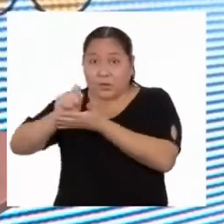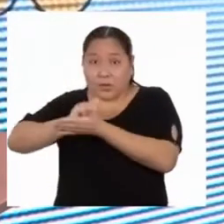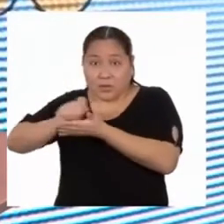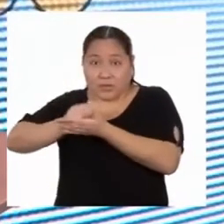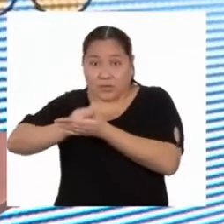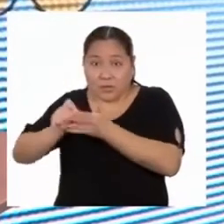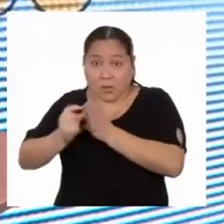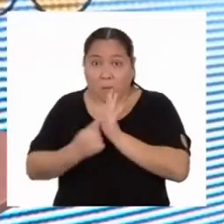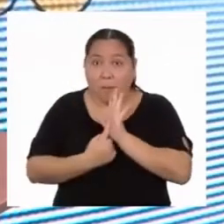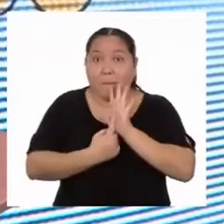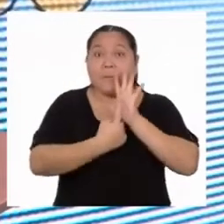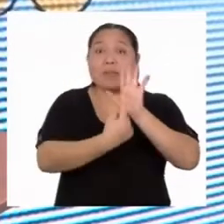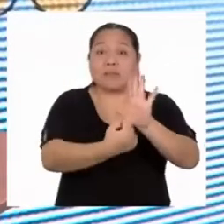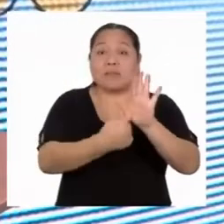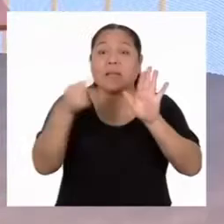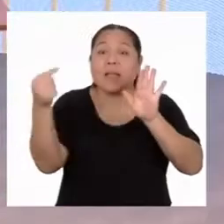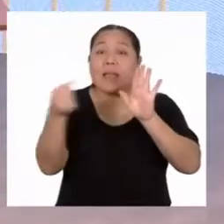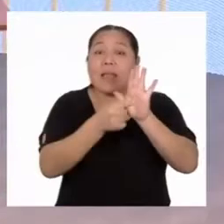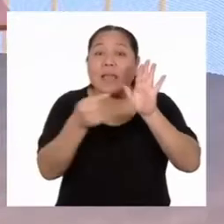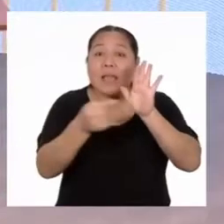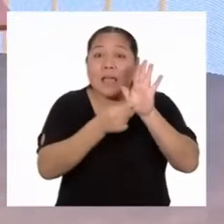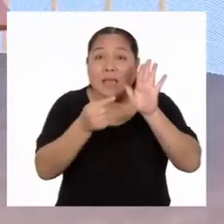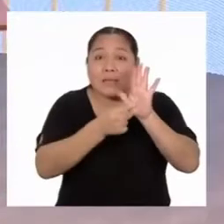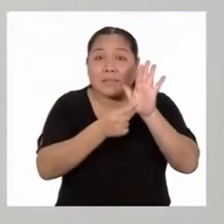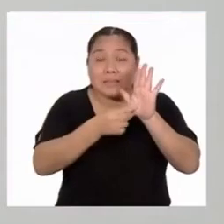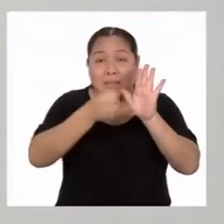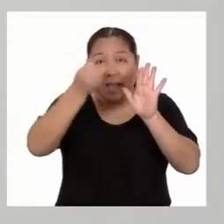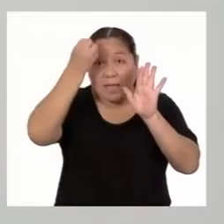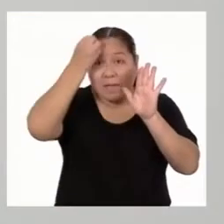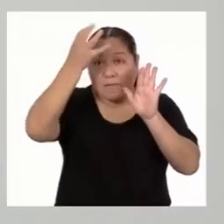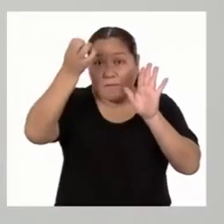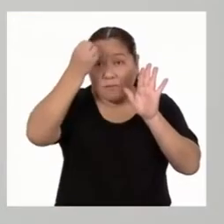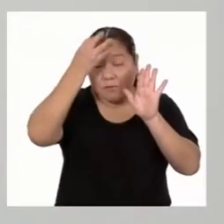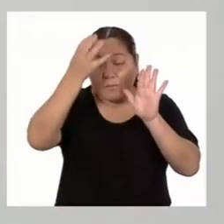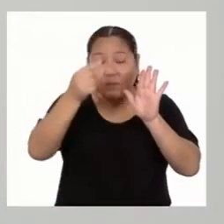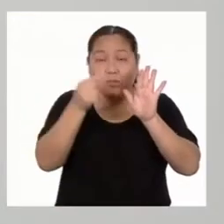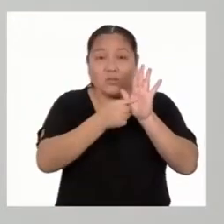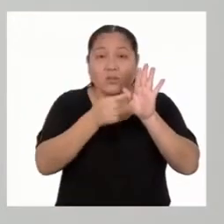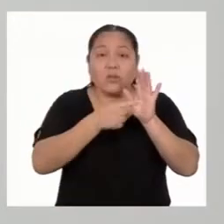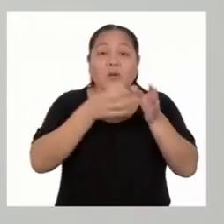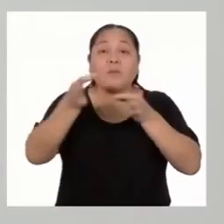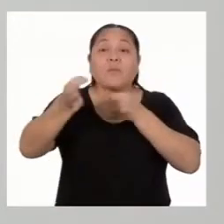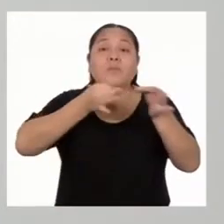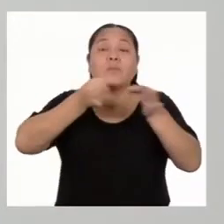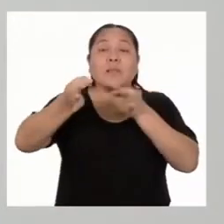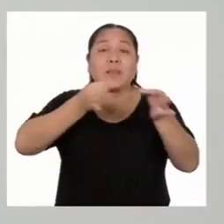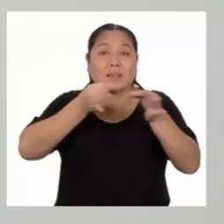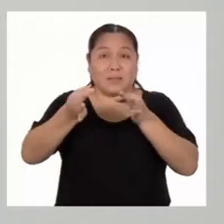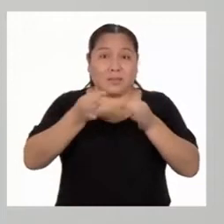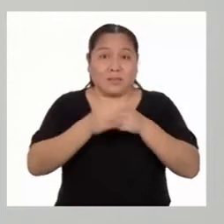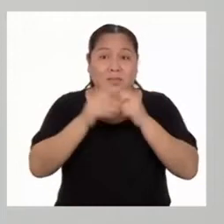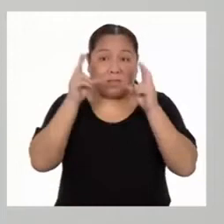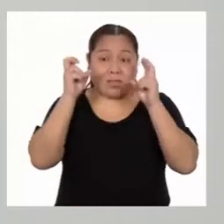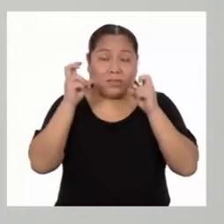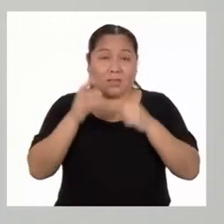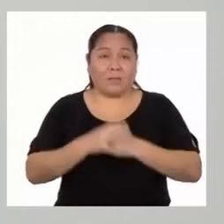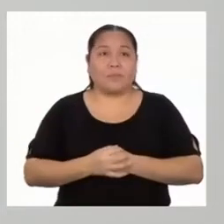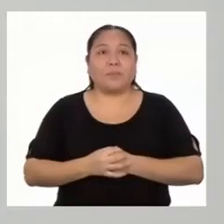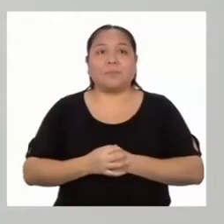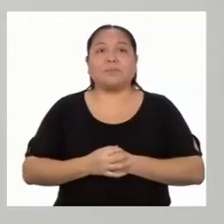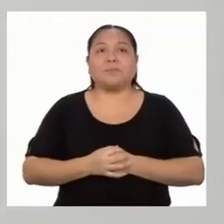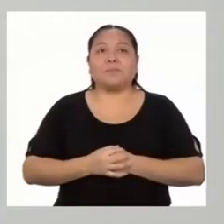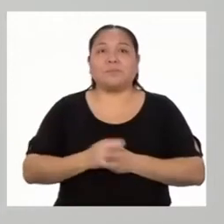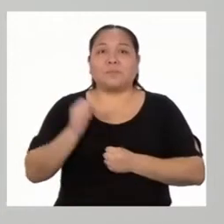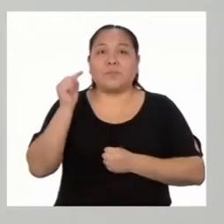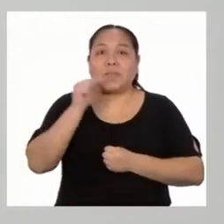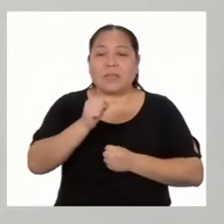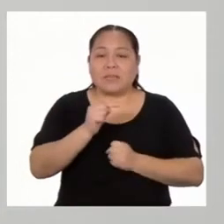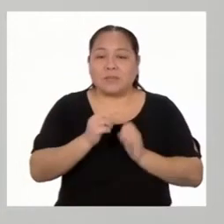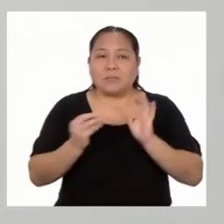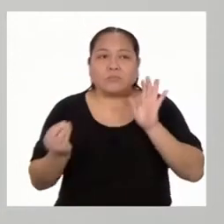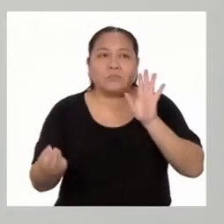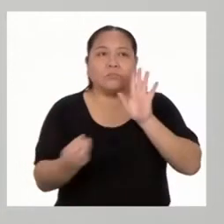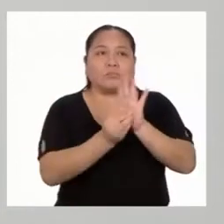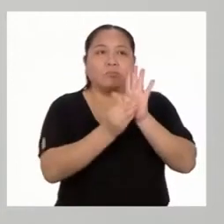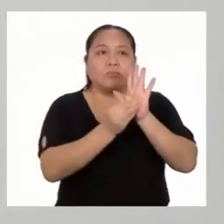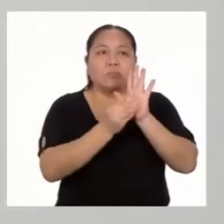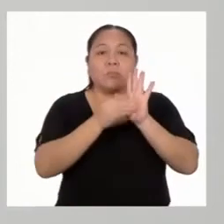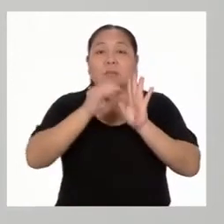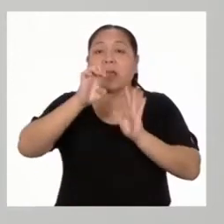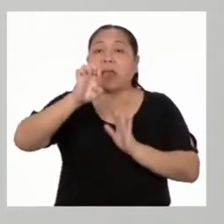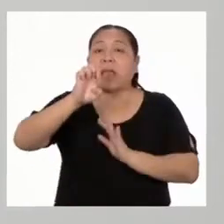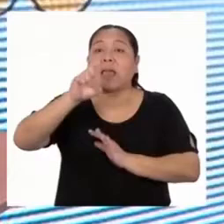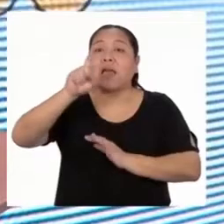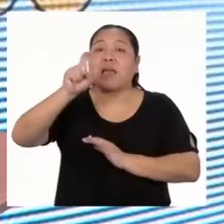para explicar dicho tema. La idea principal se presenta en el texto de manera explícita